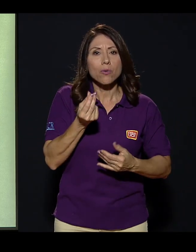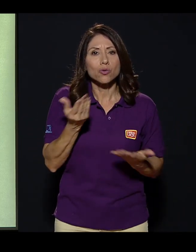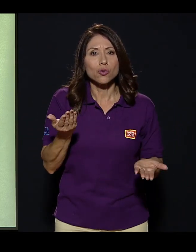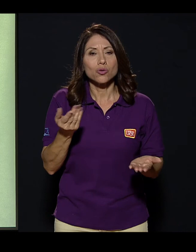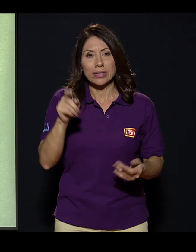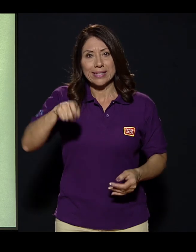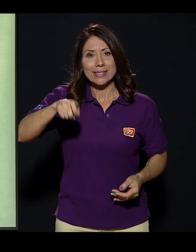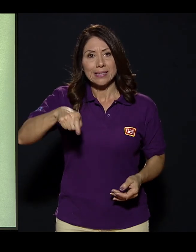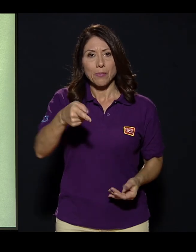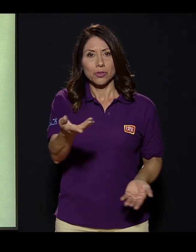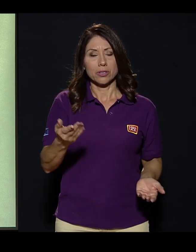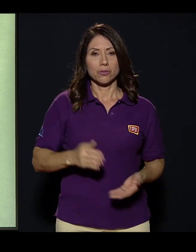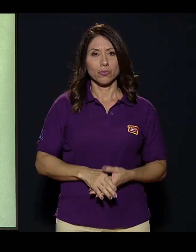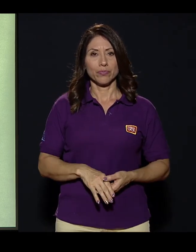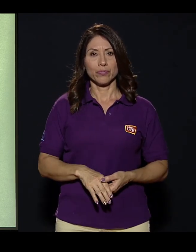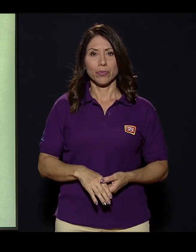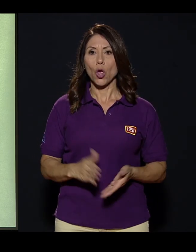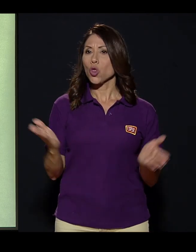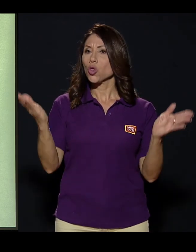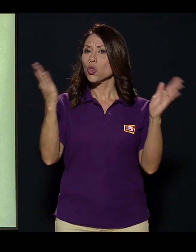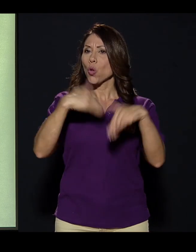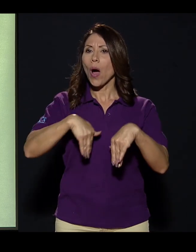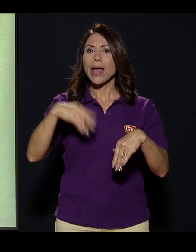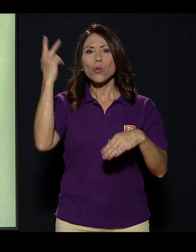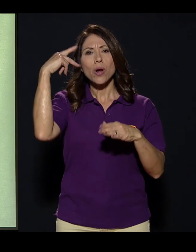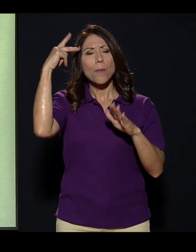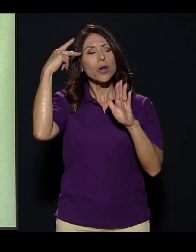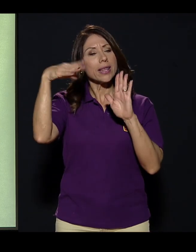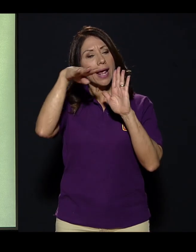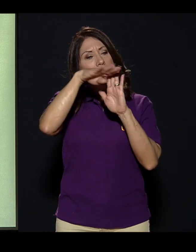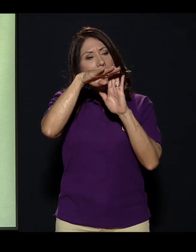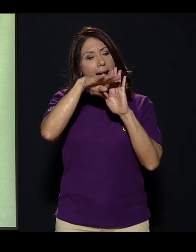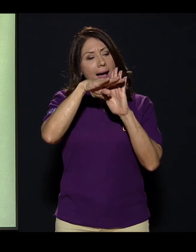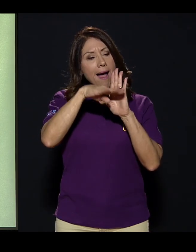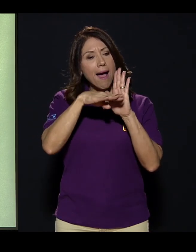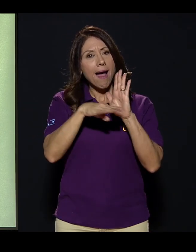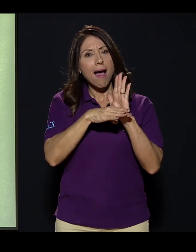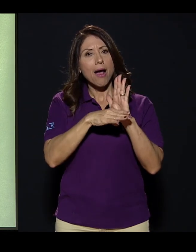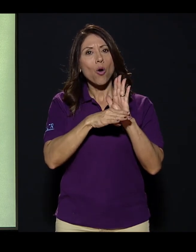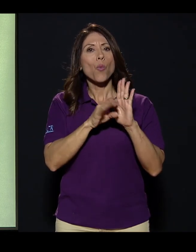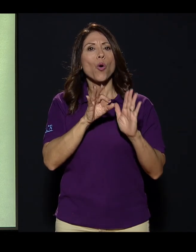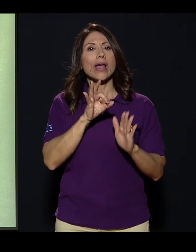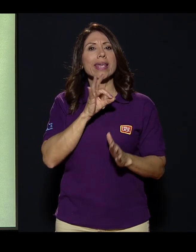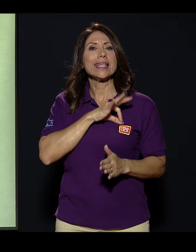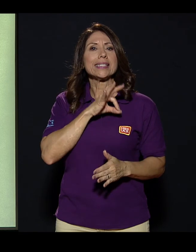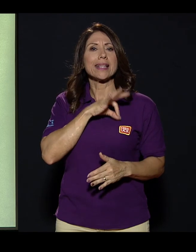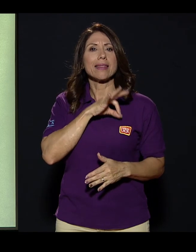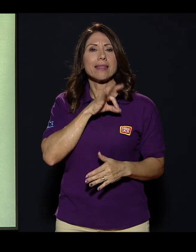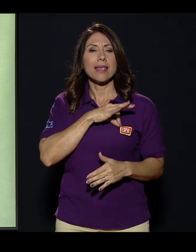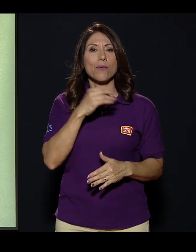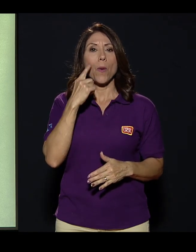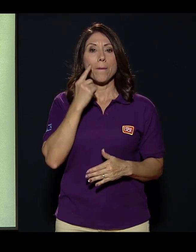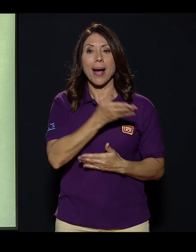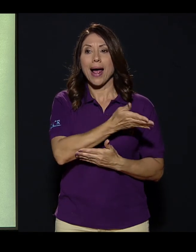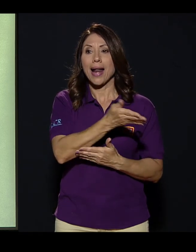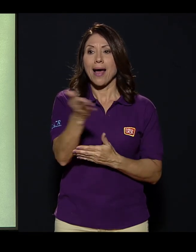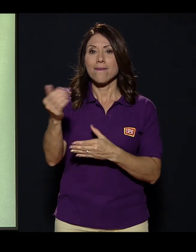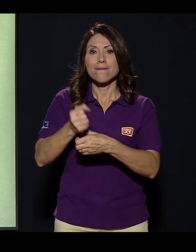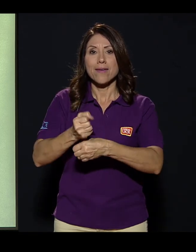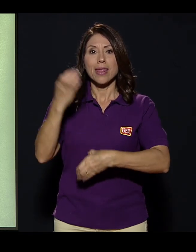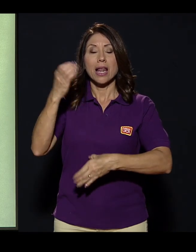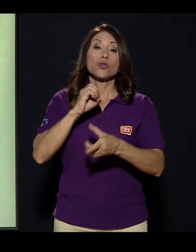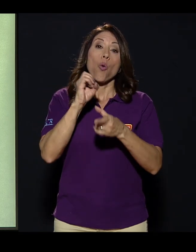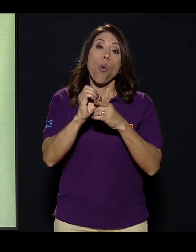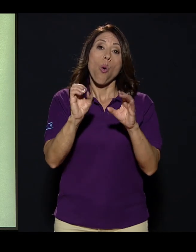aquella federación o organización que hace deporte convencional, de darle algo más para que haga su deporte